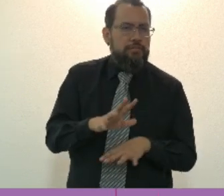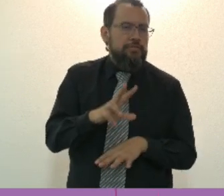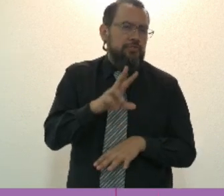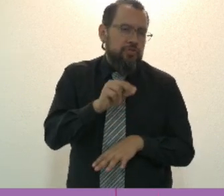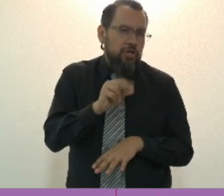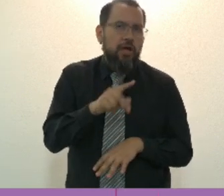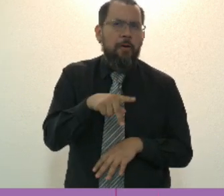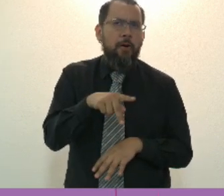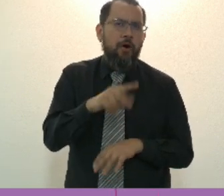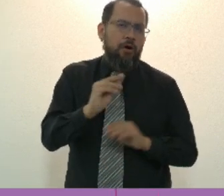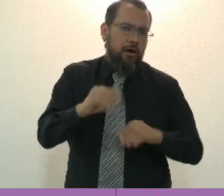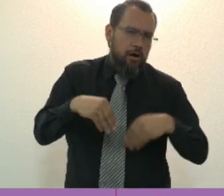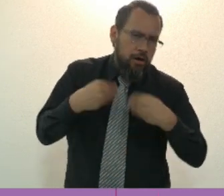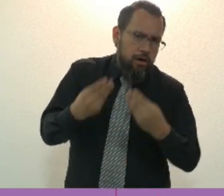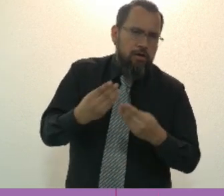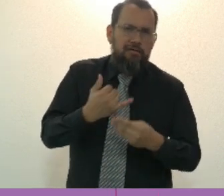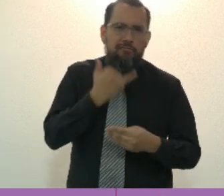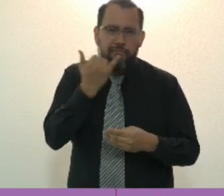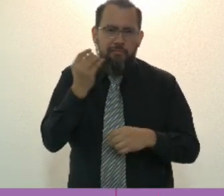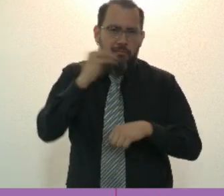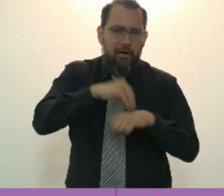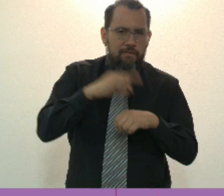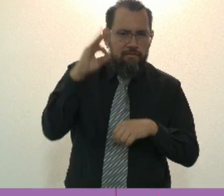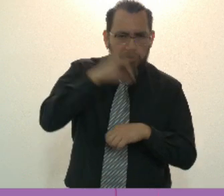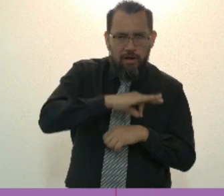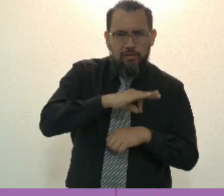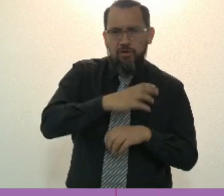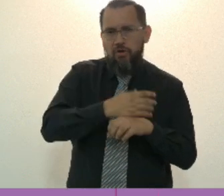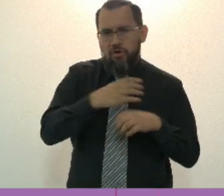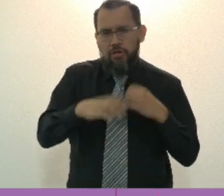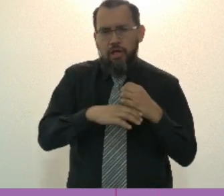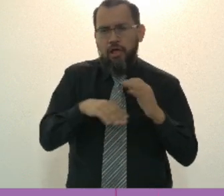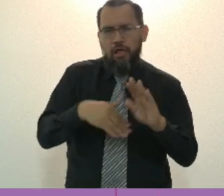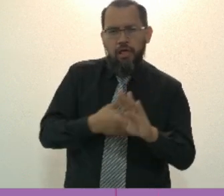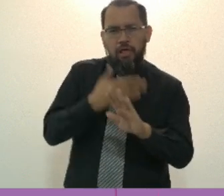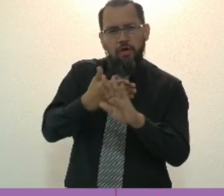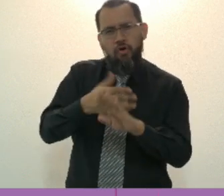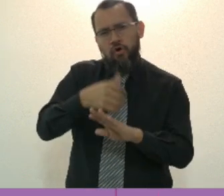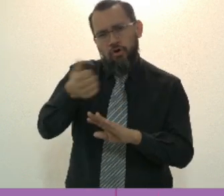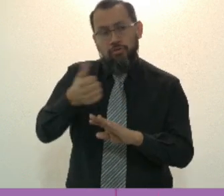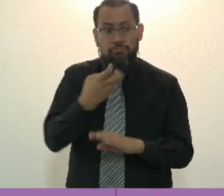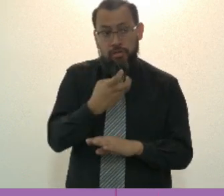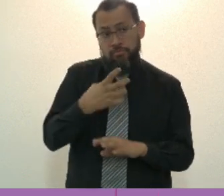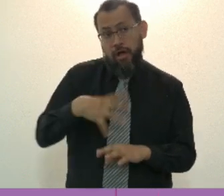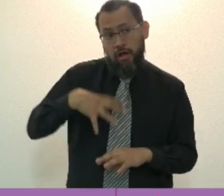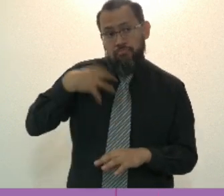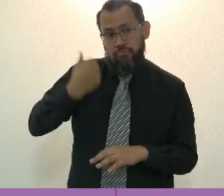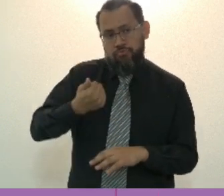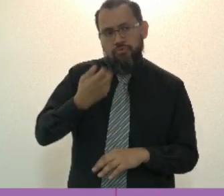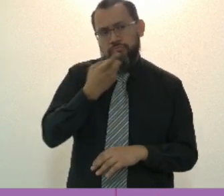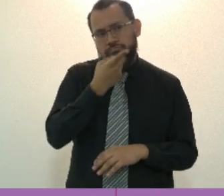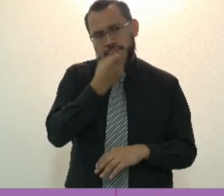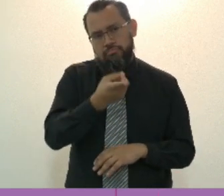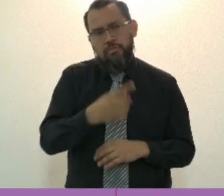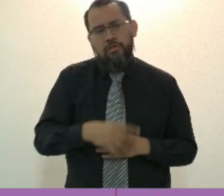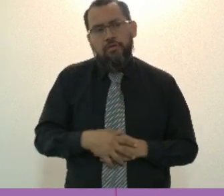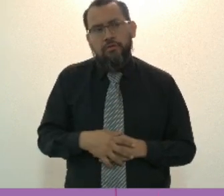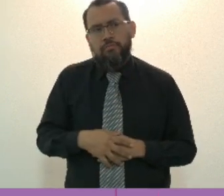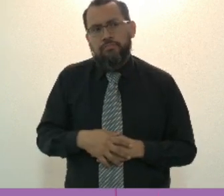deliberadamente incompleta, falseada, en perjuicio de alguien, es abuso de funciones y puede caer bastante